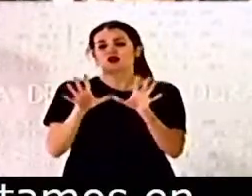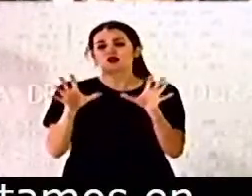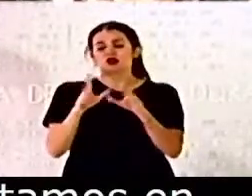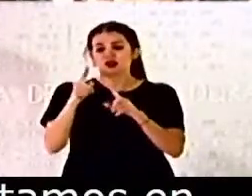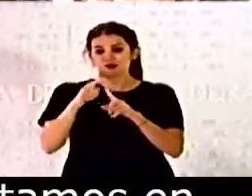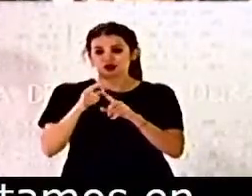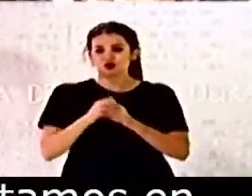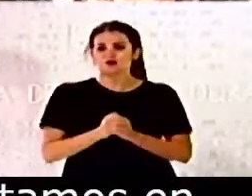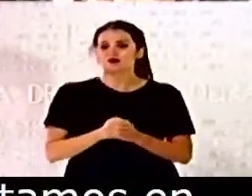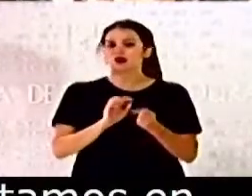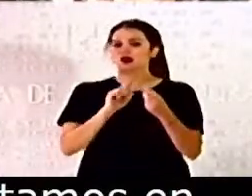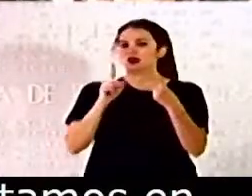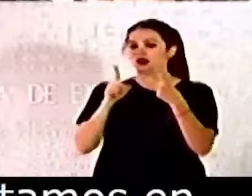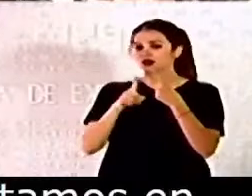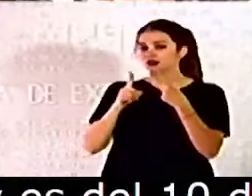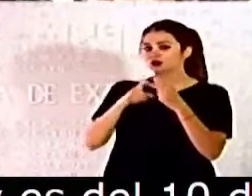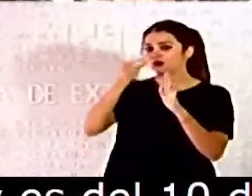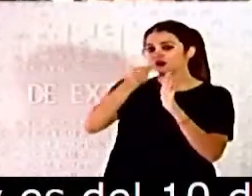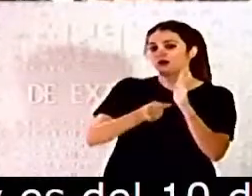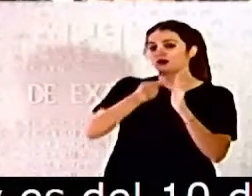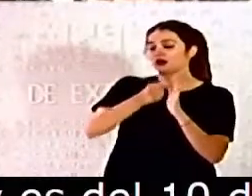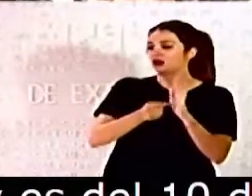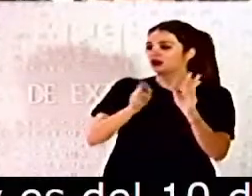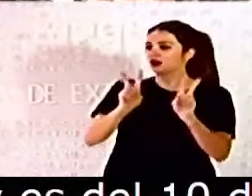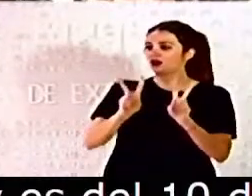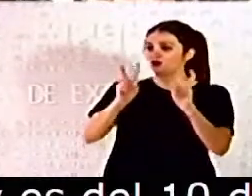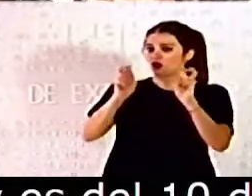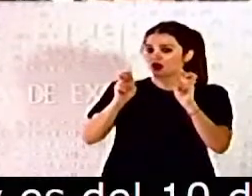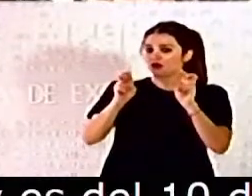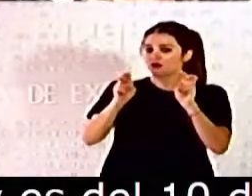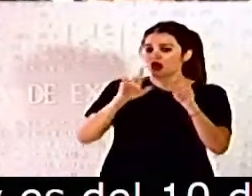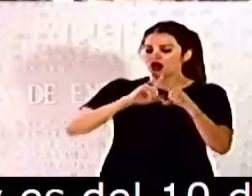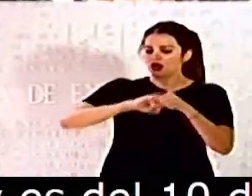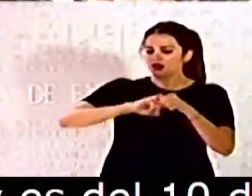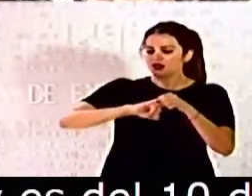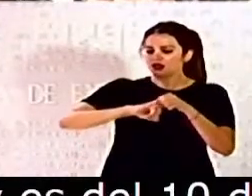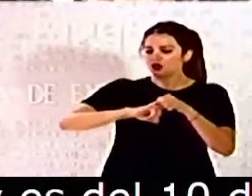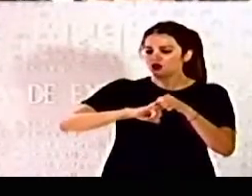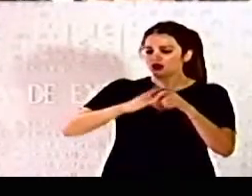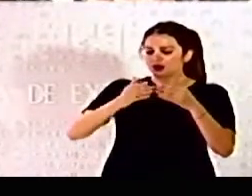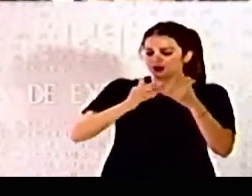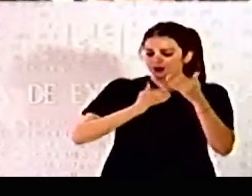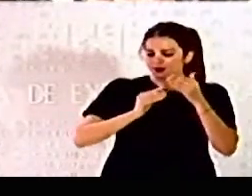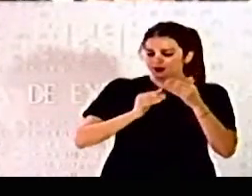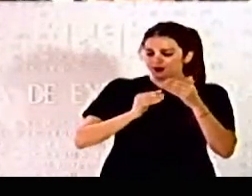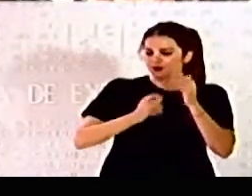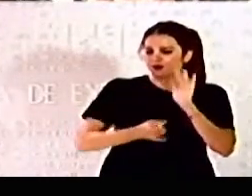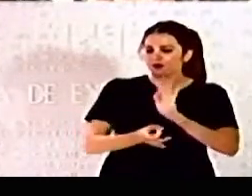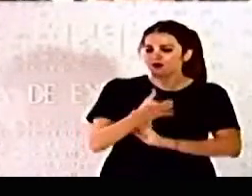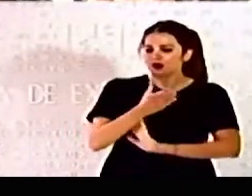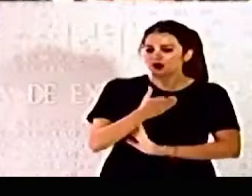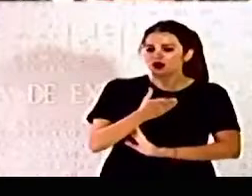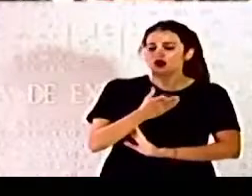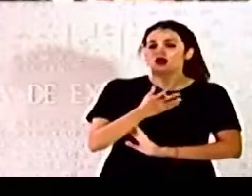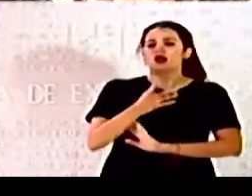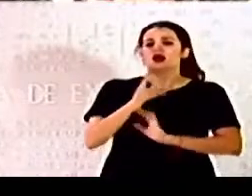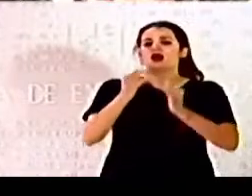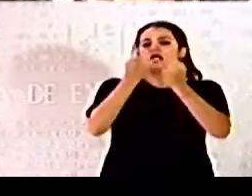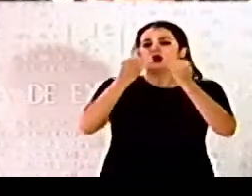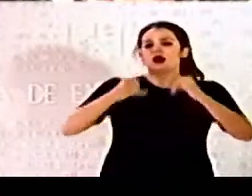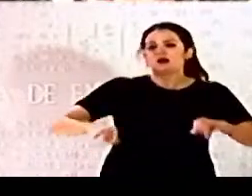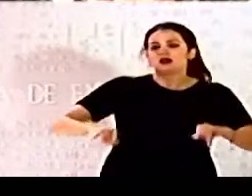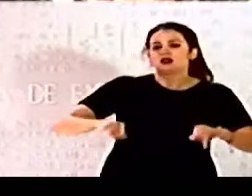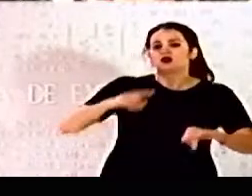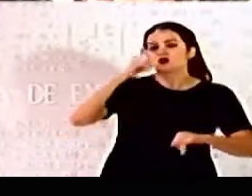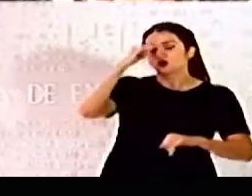saber si las nuevas medidas que van a entrar a partir del lunes afectan de alguna forma a eventos culturales. Se me ocurre el teatro.